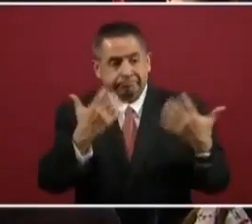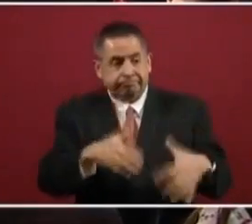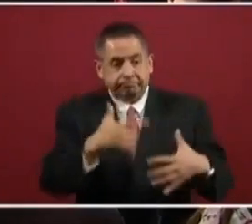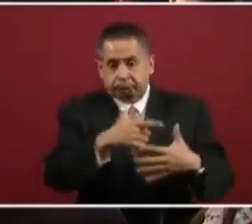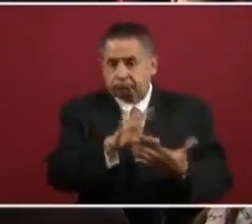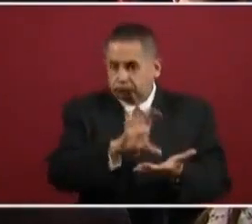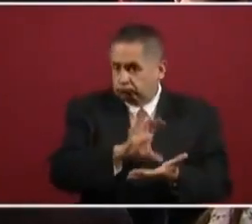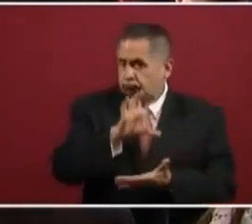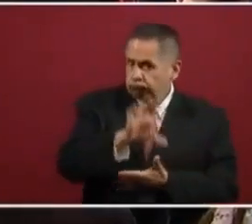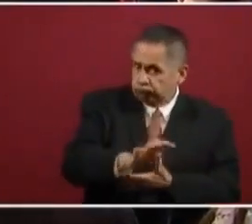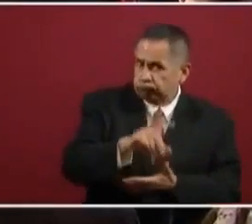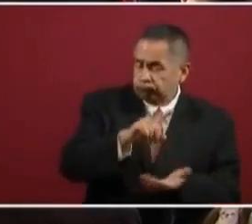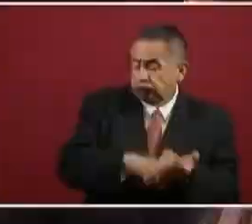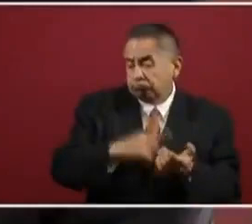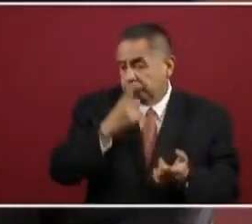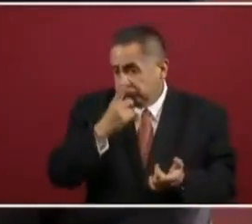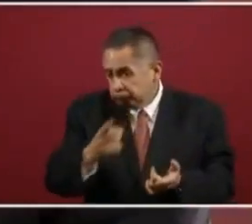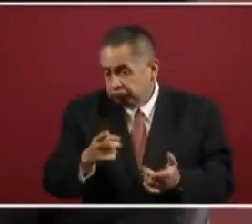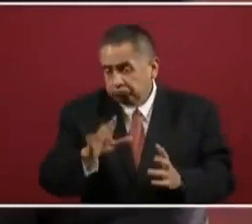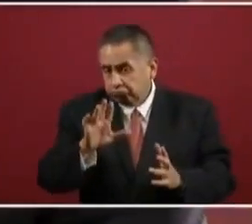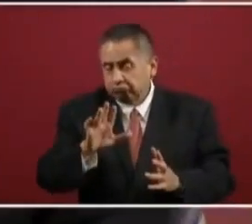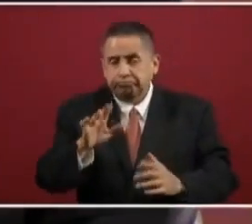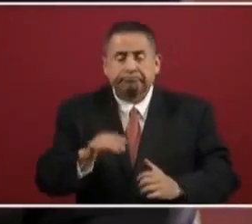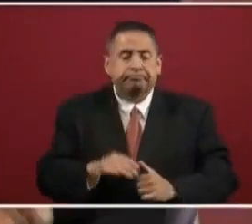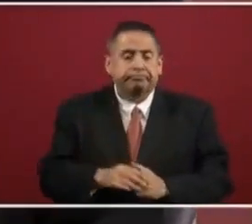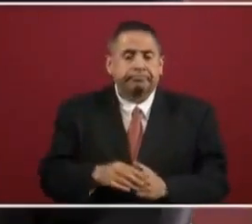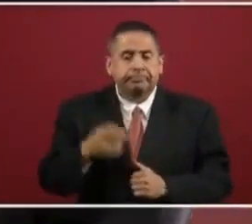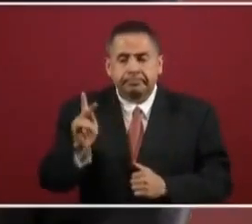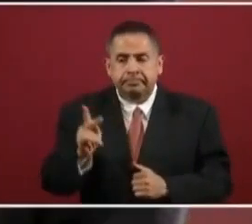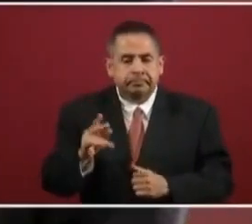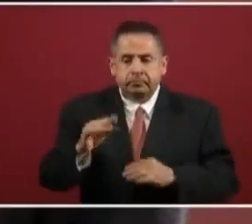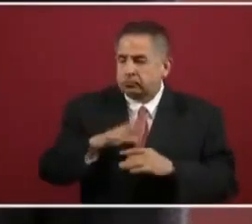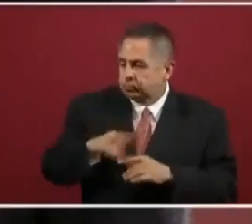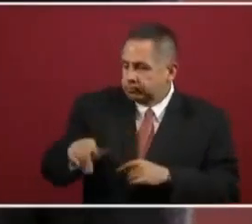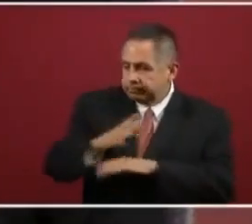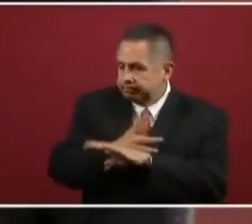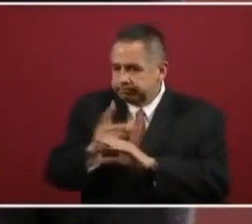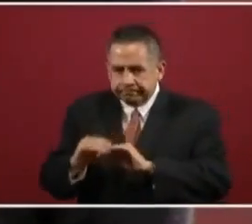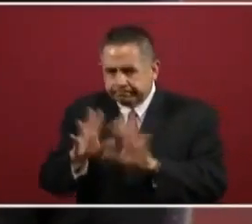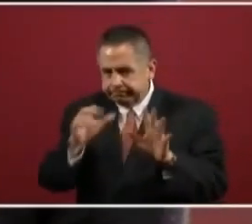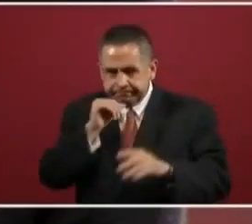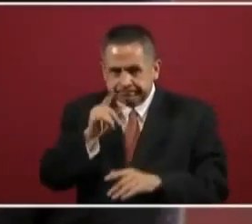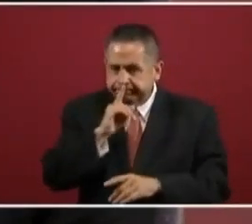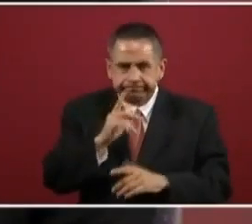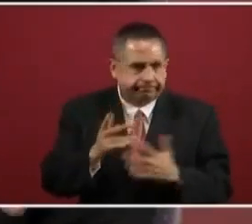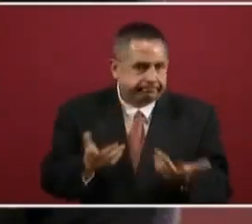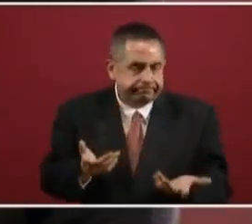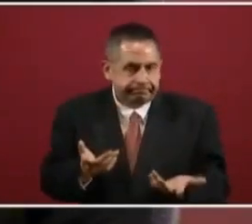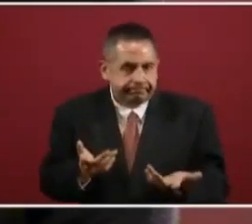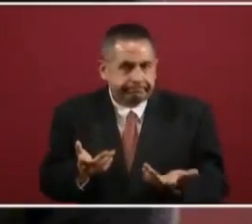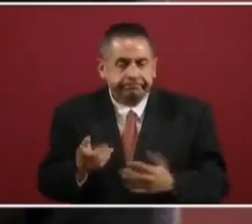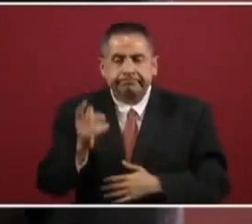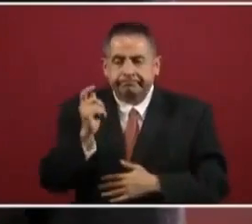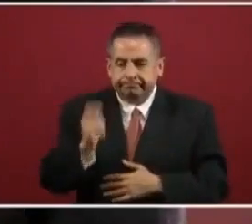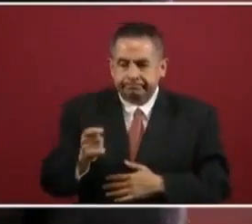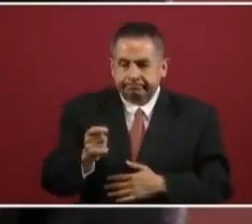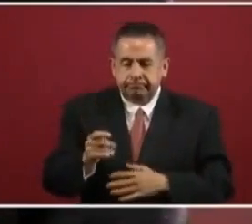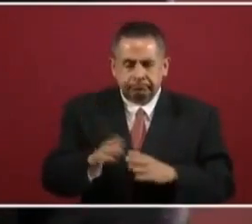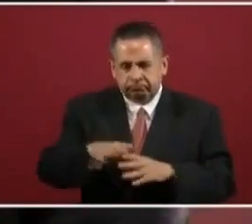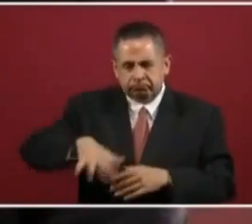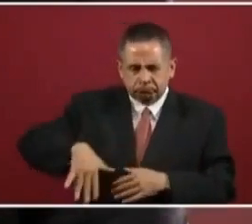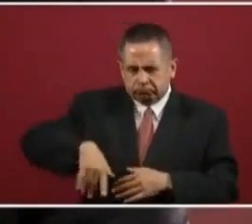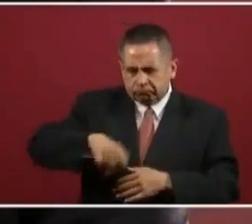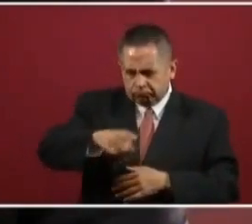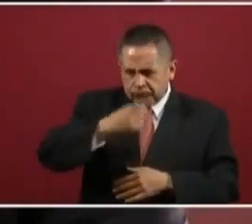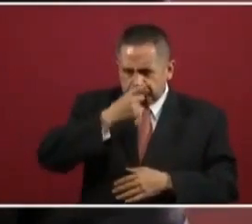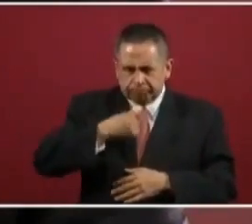aportó ese c decomiso pero no hay Claridad eh Como tú